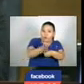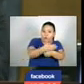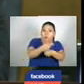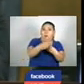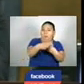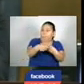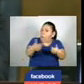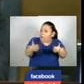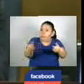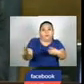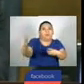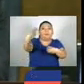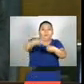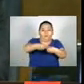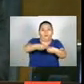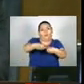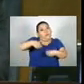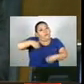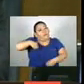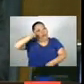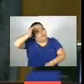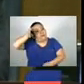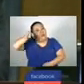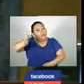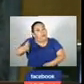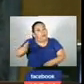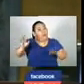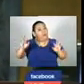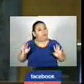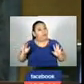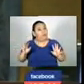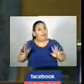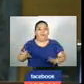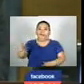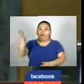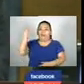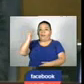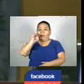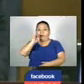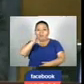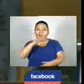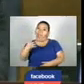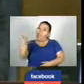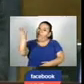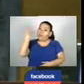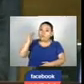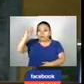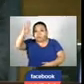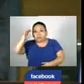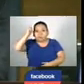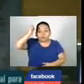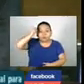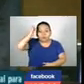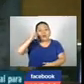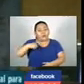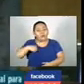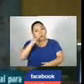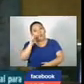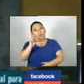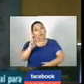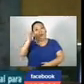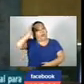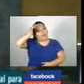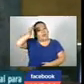esta comisión. Creo de que, tal como lo decían, en sus intervenciones, sí, creo de que